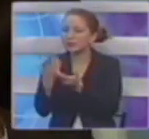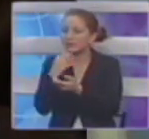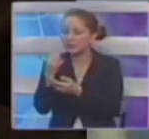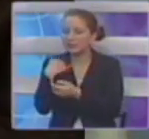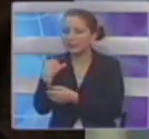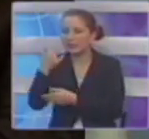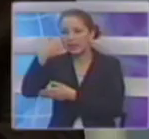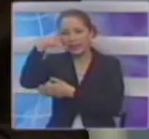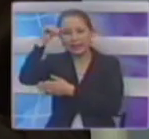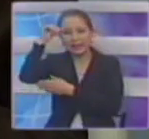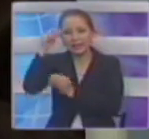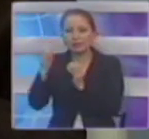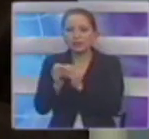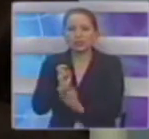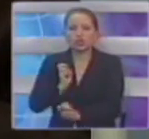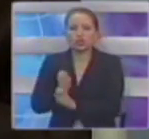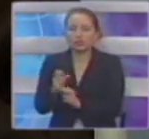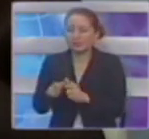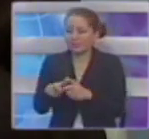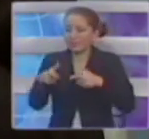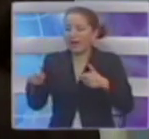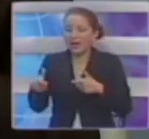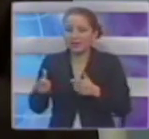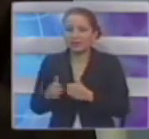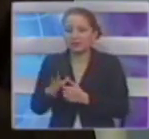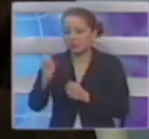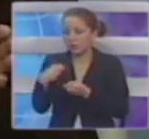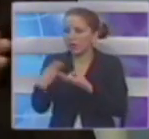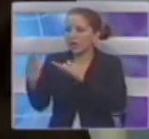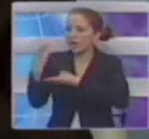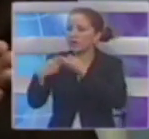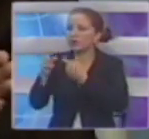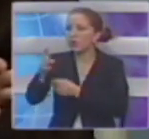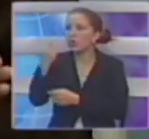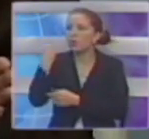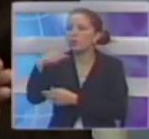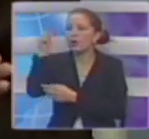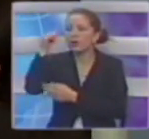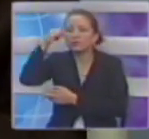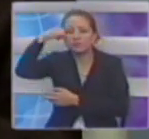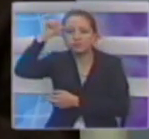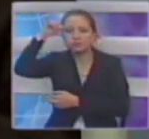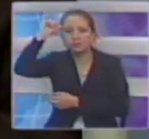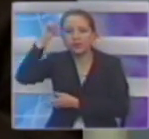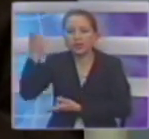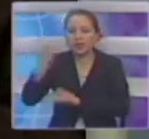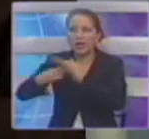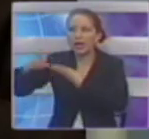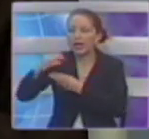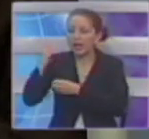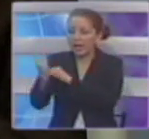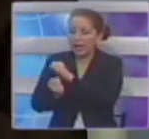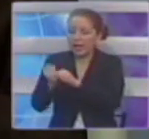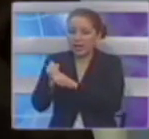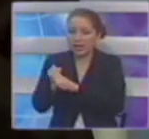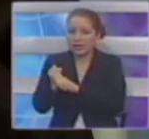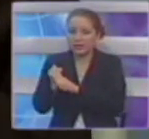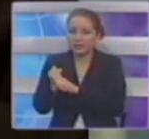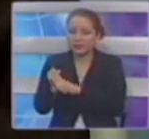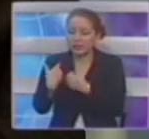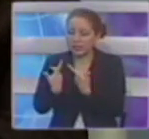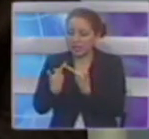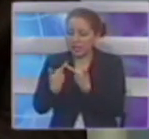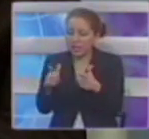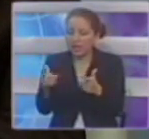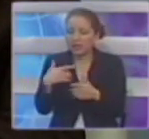que nos permitiría exportar 1.000.000 de cabezas de ganado al año. Ya estamos